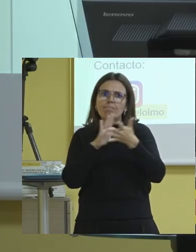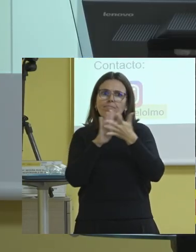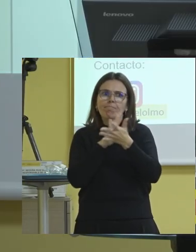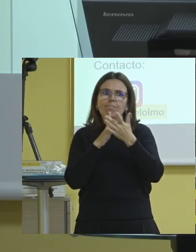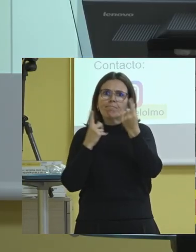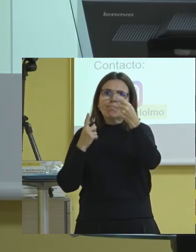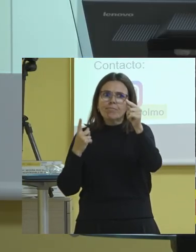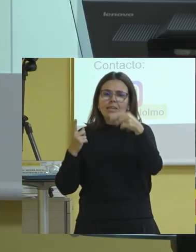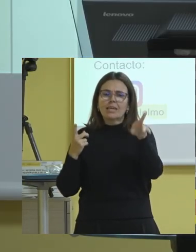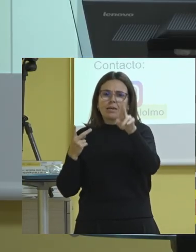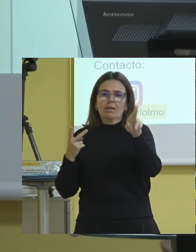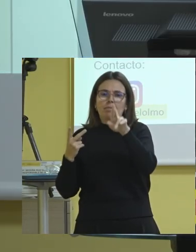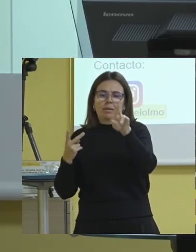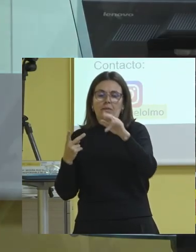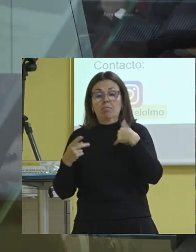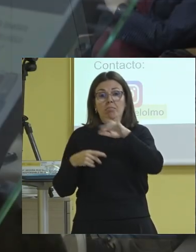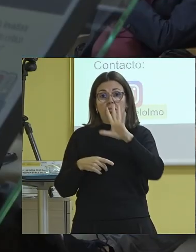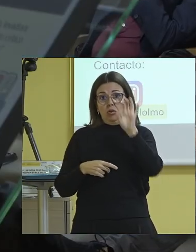Esto es un martillo pilón, a mi parecer.